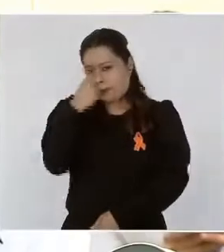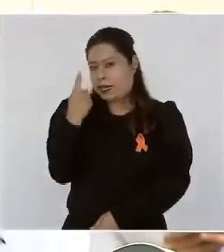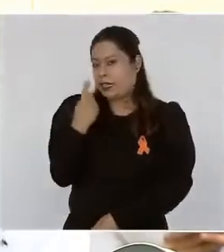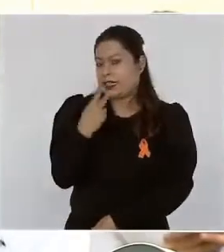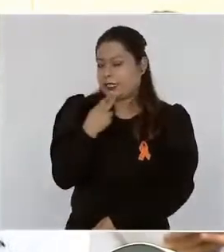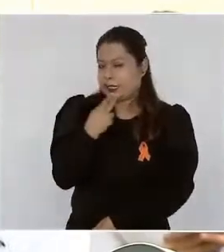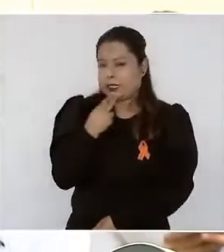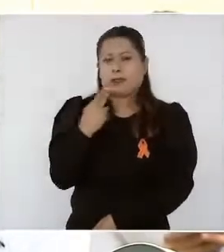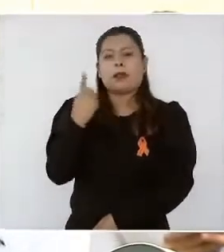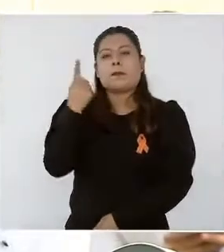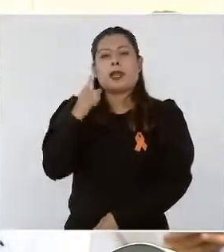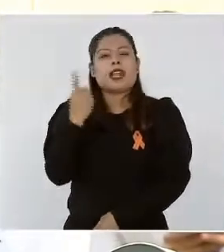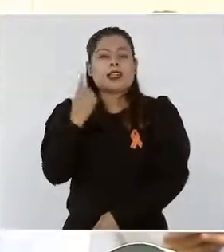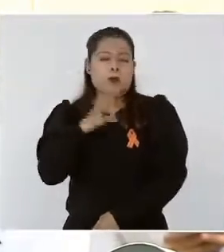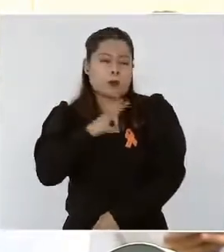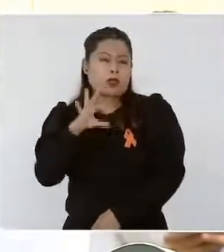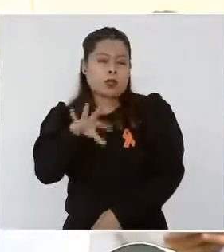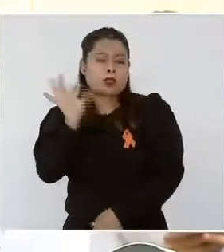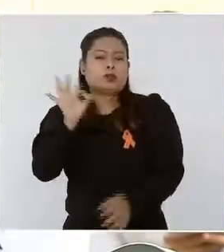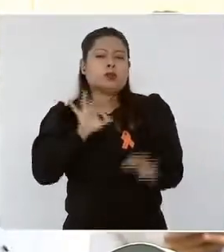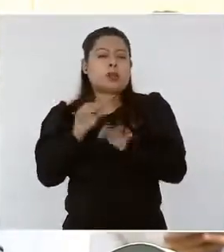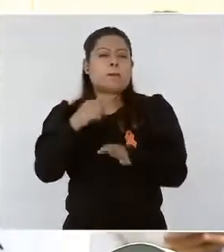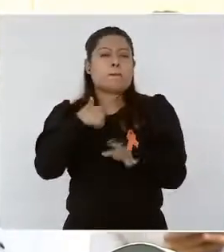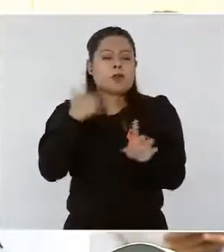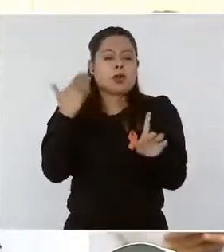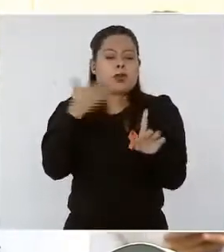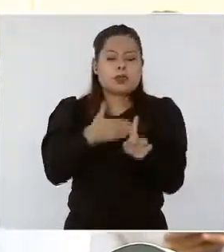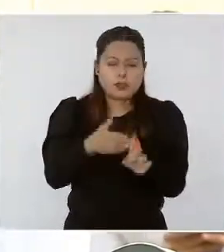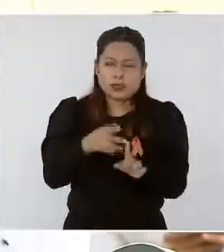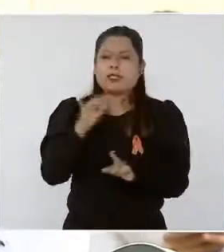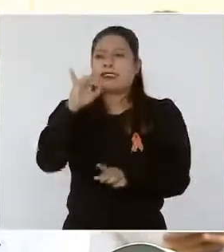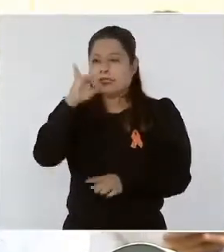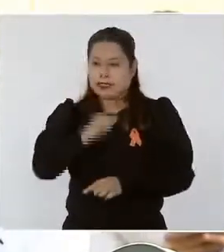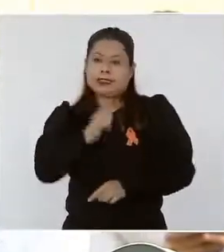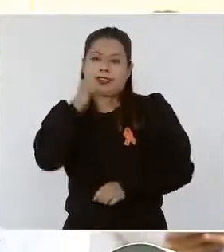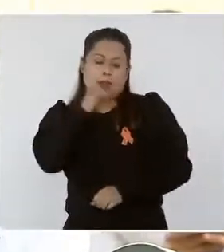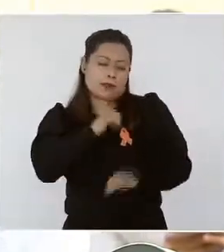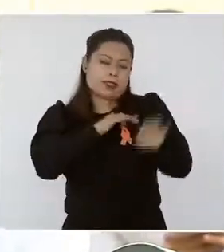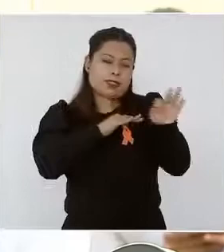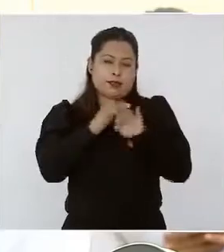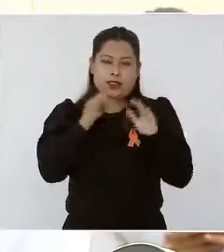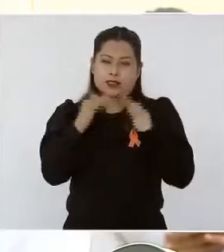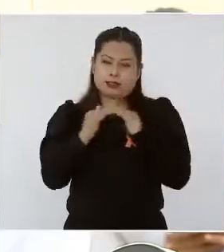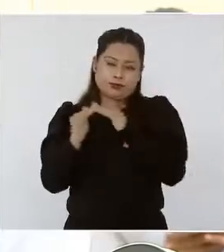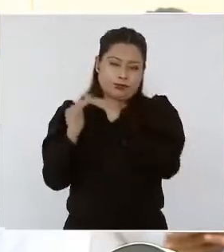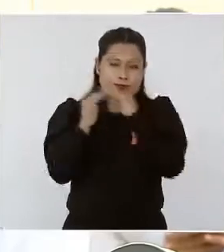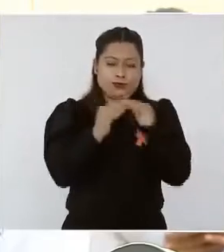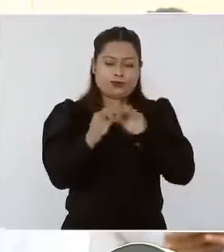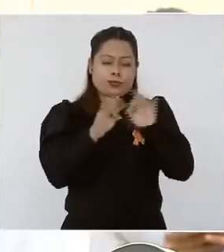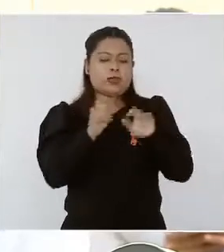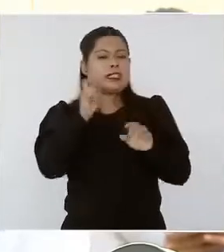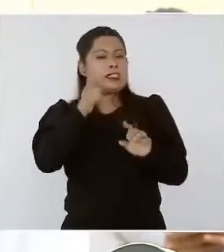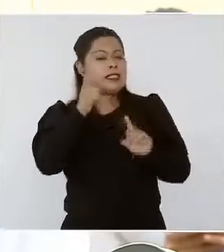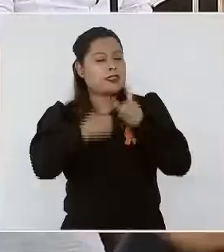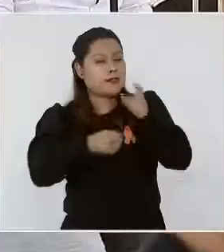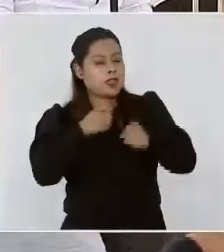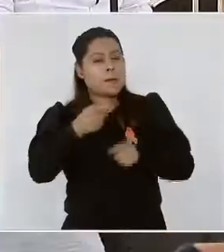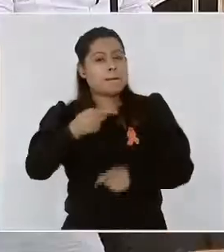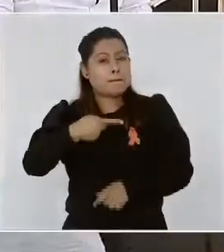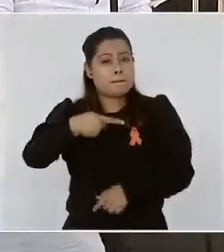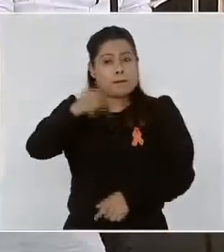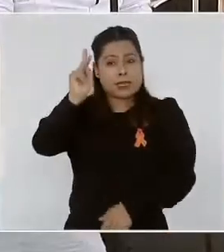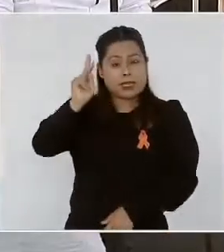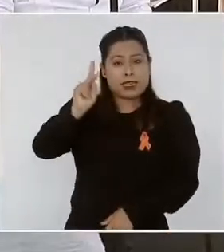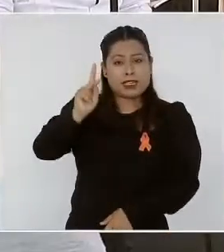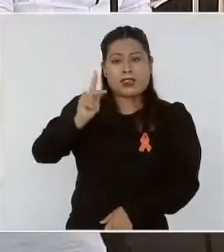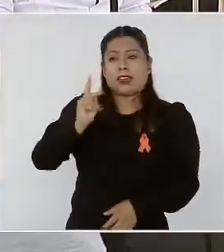sirvo? Y con eso vas a tener que trabajar. Sí, todo mundo tendremos que trabajar siempre. El trabajo es lo que más nos dignifica, pero se te